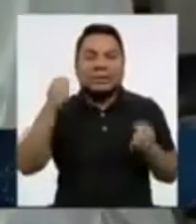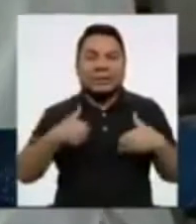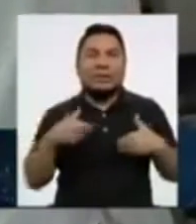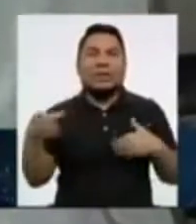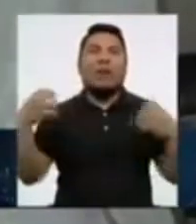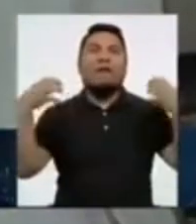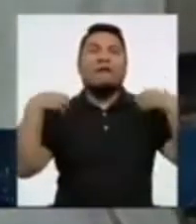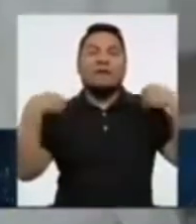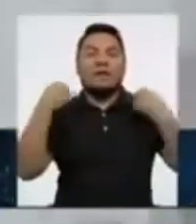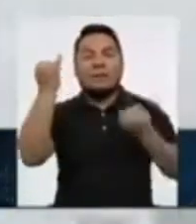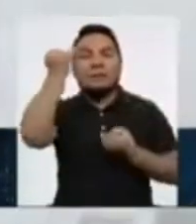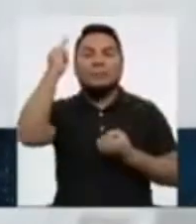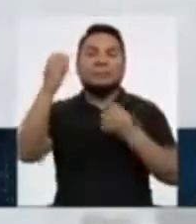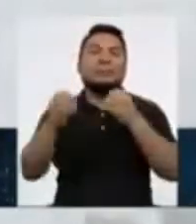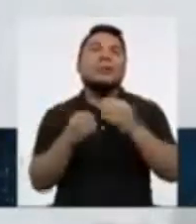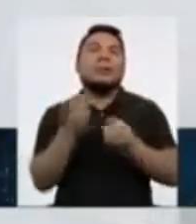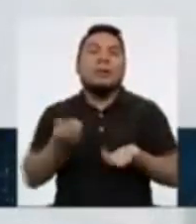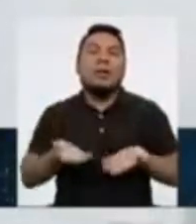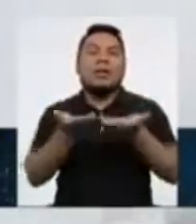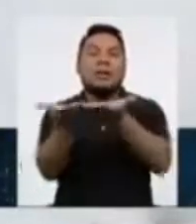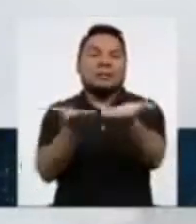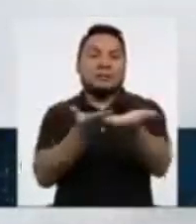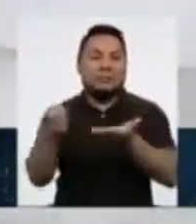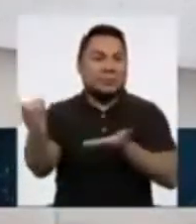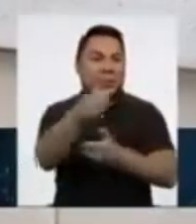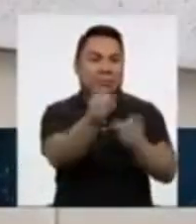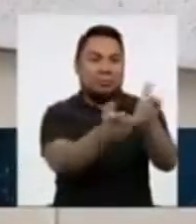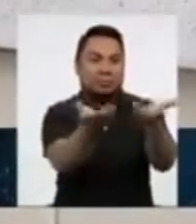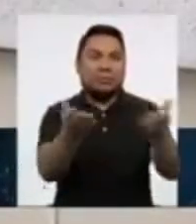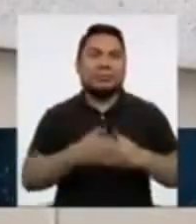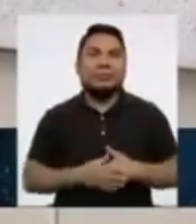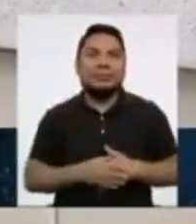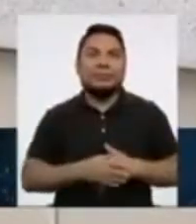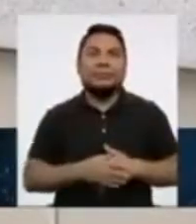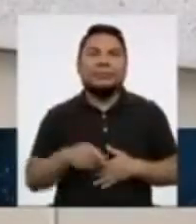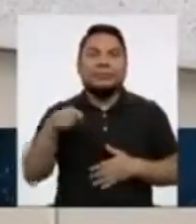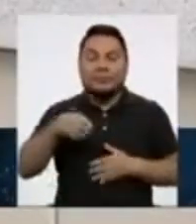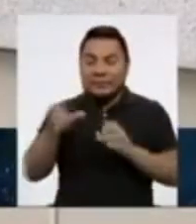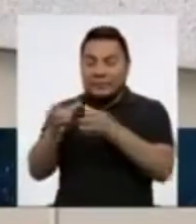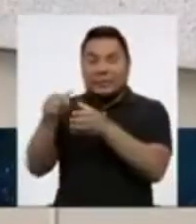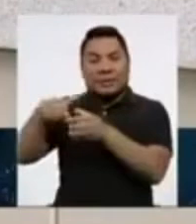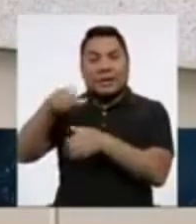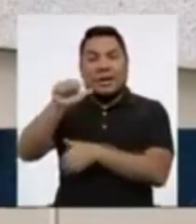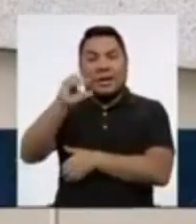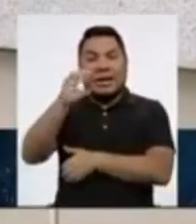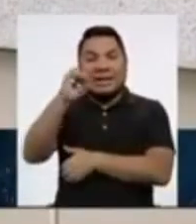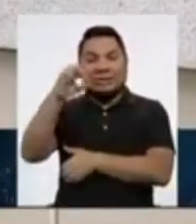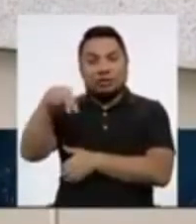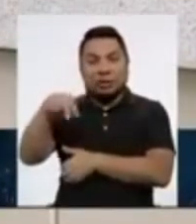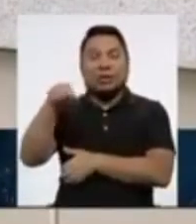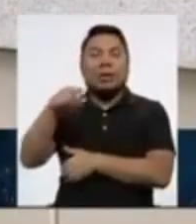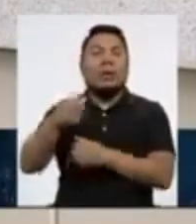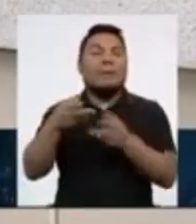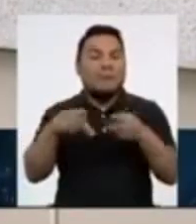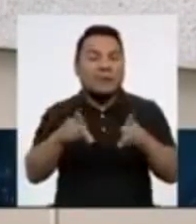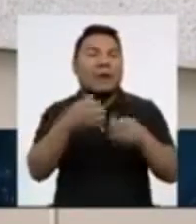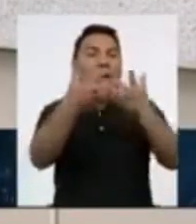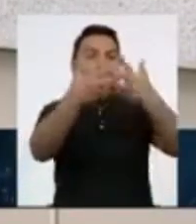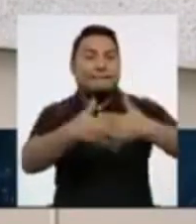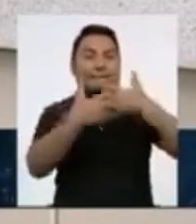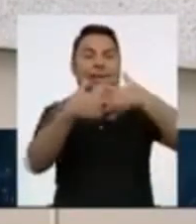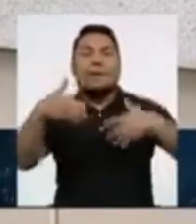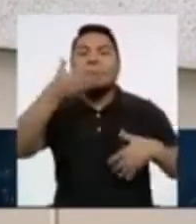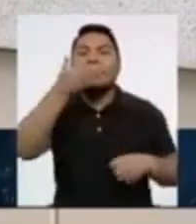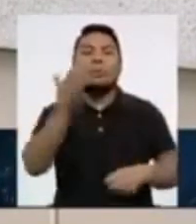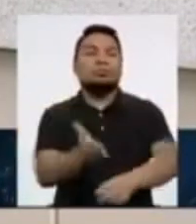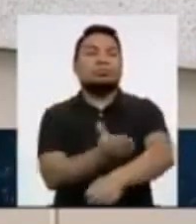oficina de innovación que pone al servicio de la comunidad. La innovación va a permitir que las empresas puedan mejorar su competitividad